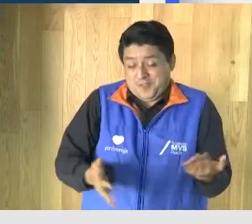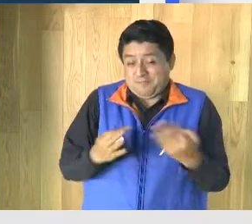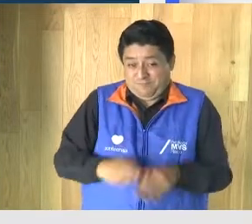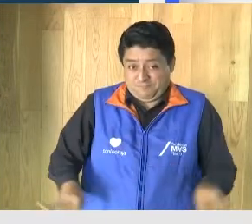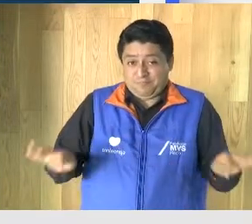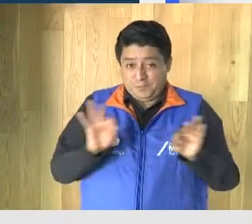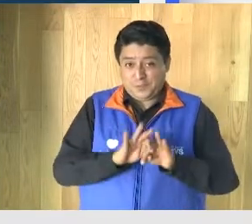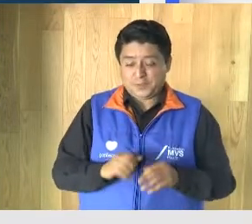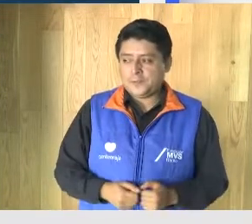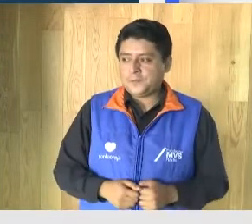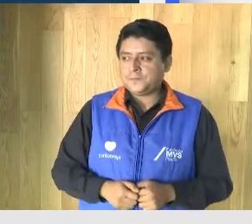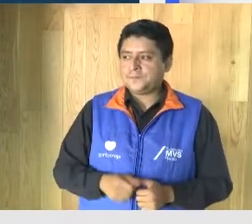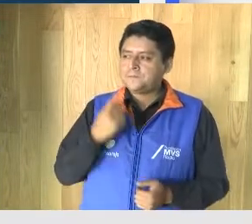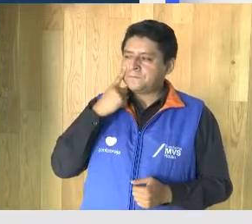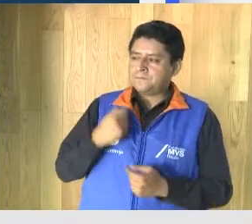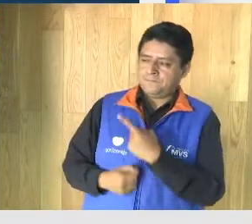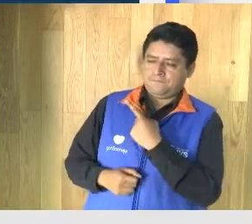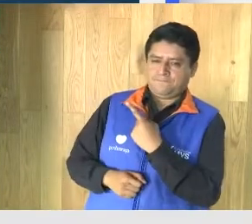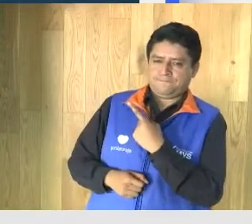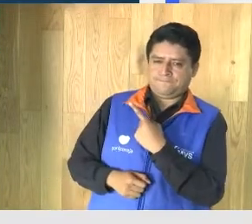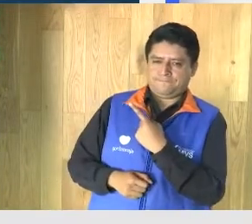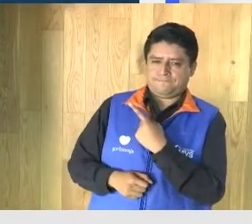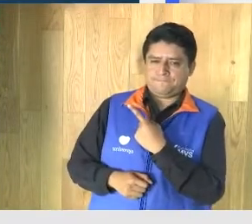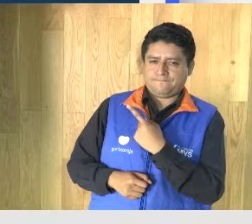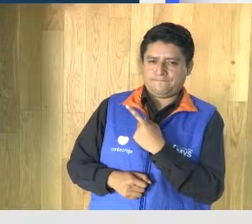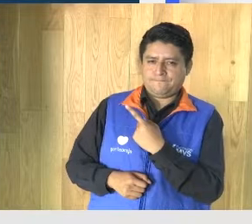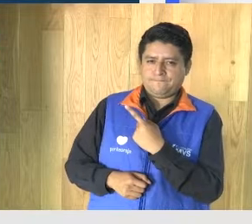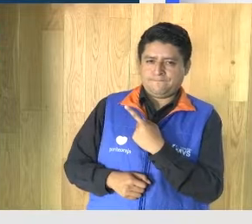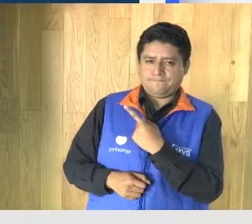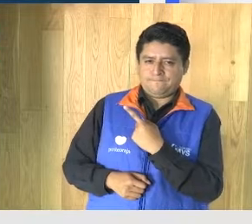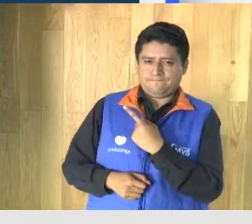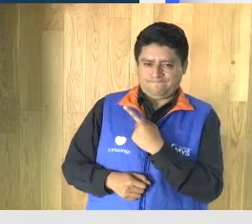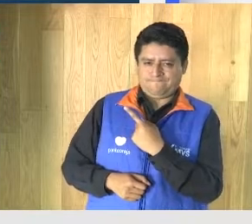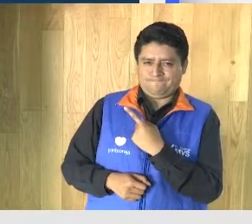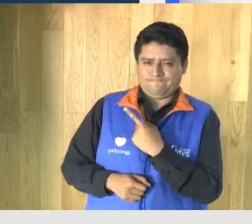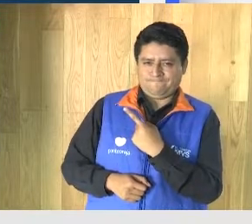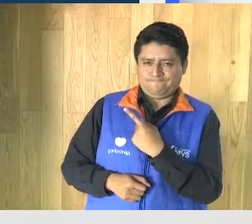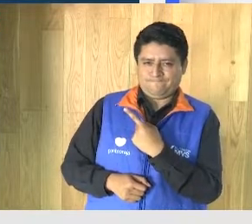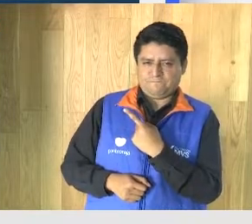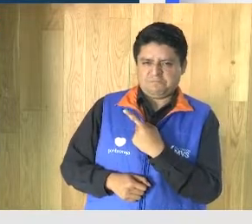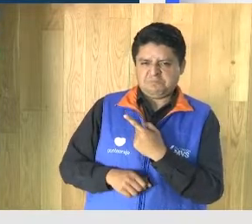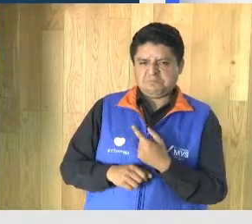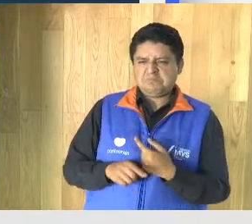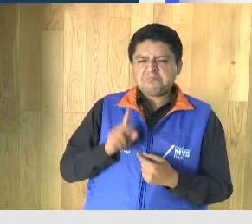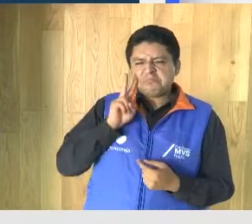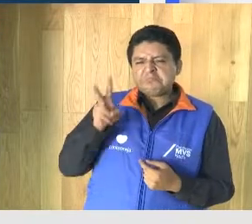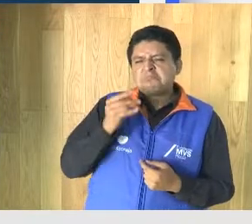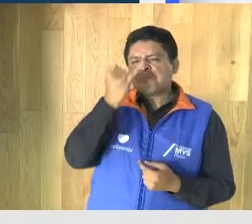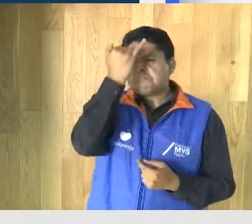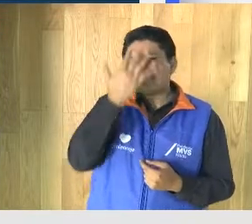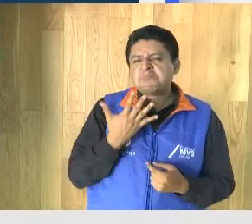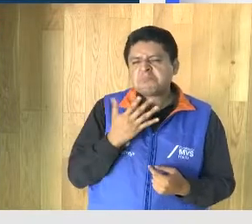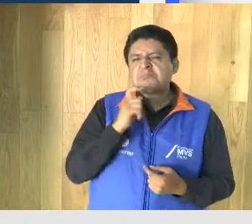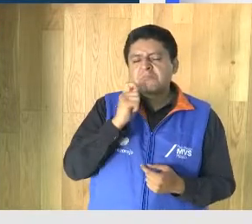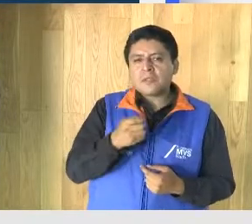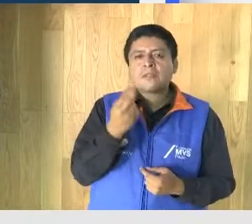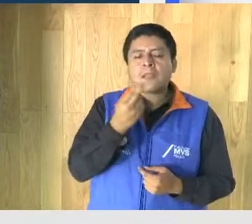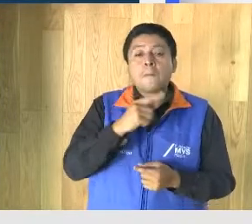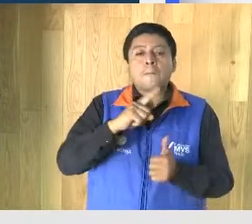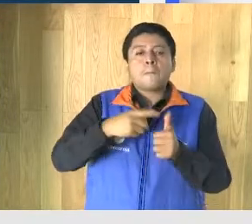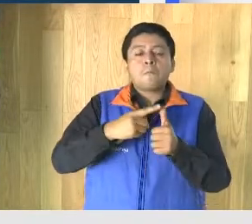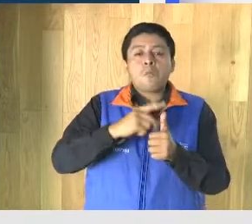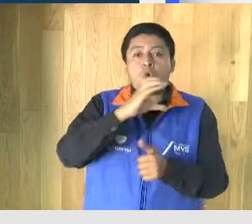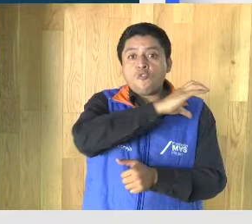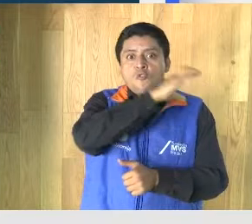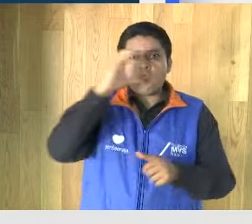como foto, digamos, general, yo creo que es importante ver la foto en grande antes